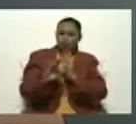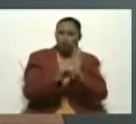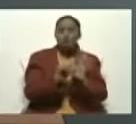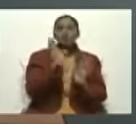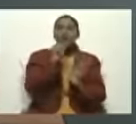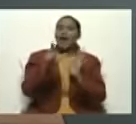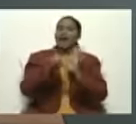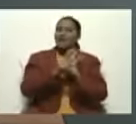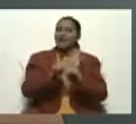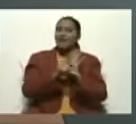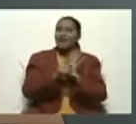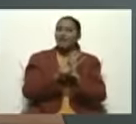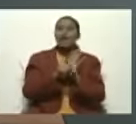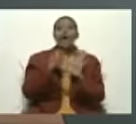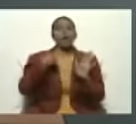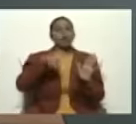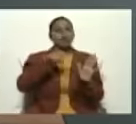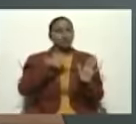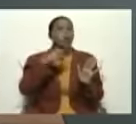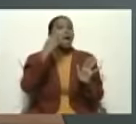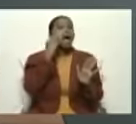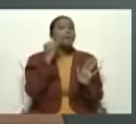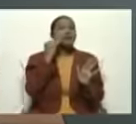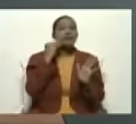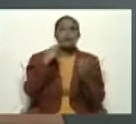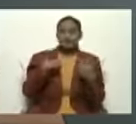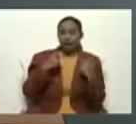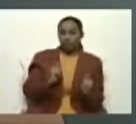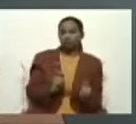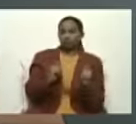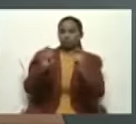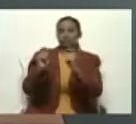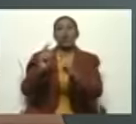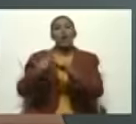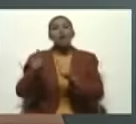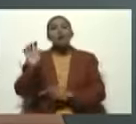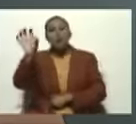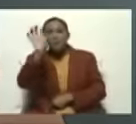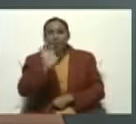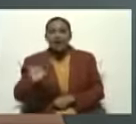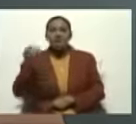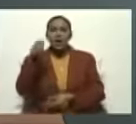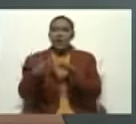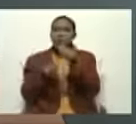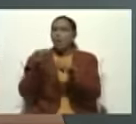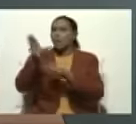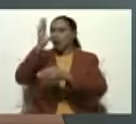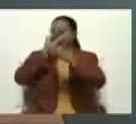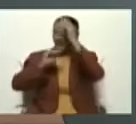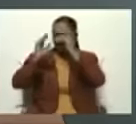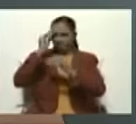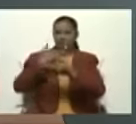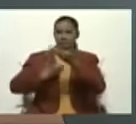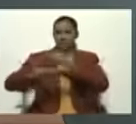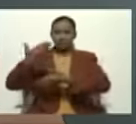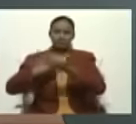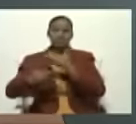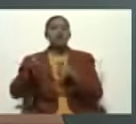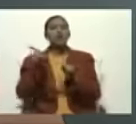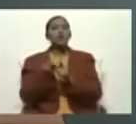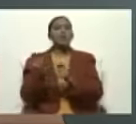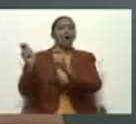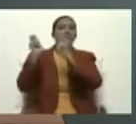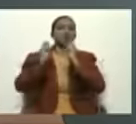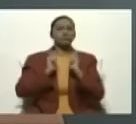futuras generaciones, esos países que pensaron, que nos enseñaron y que nos legaron Martí,